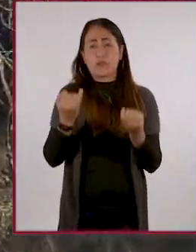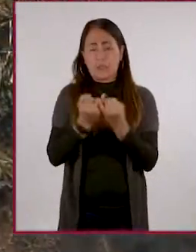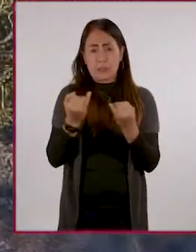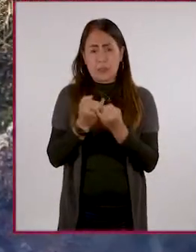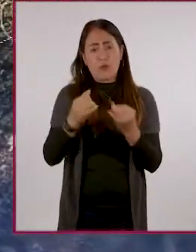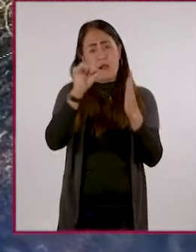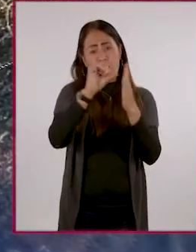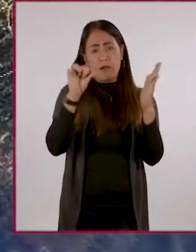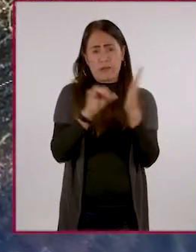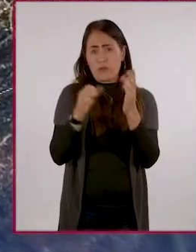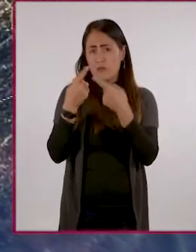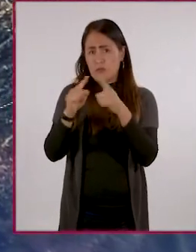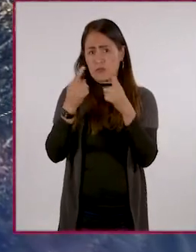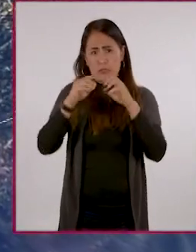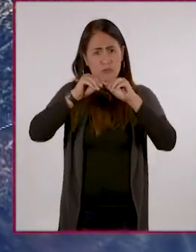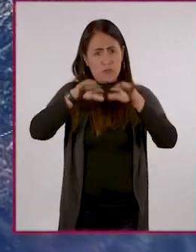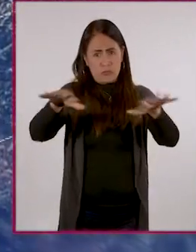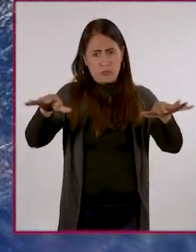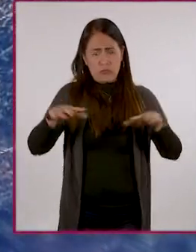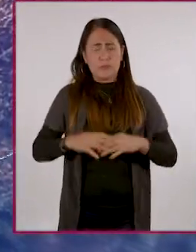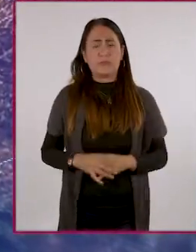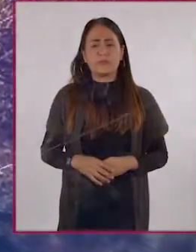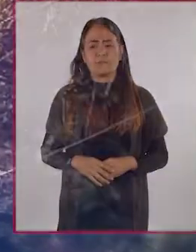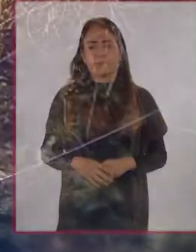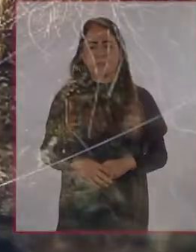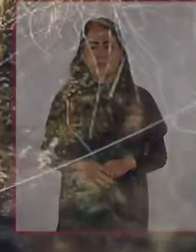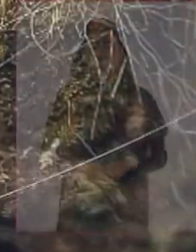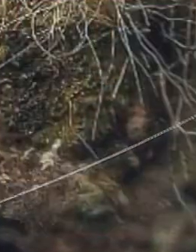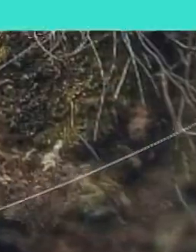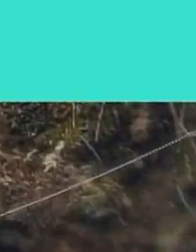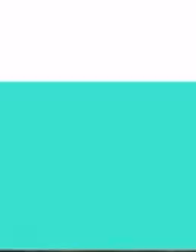Federal. Cuenta con varias publicaciones.